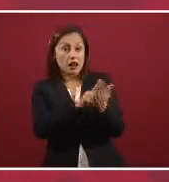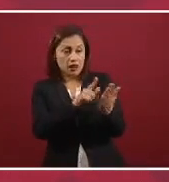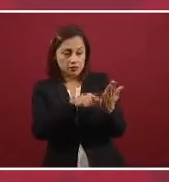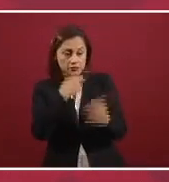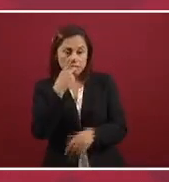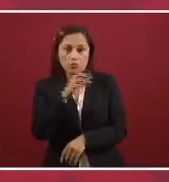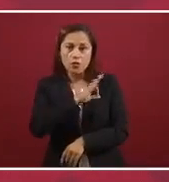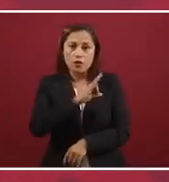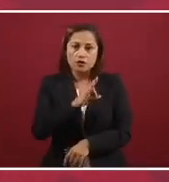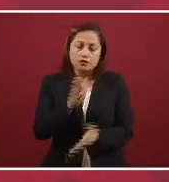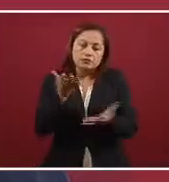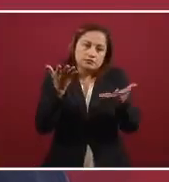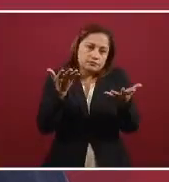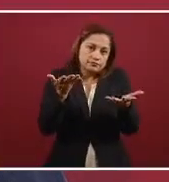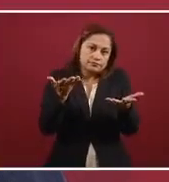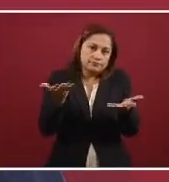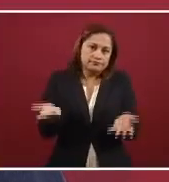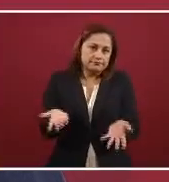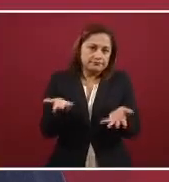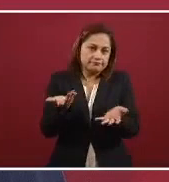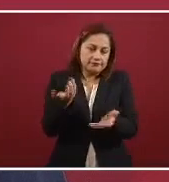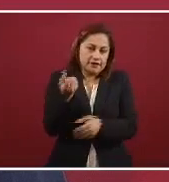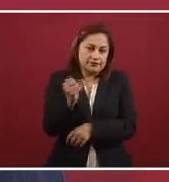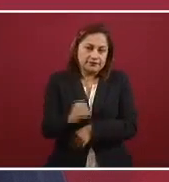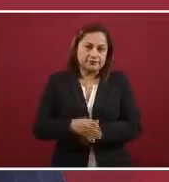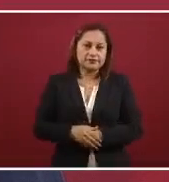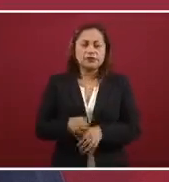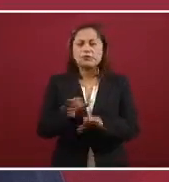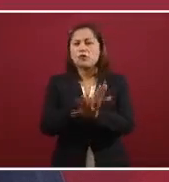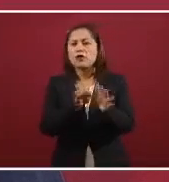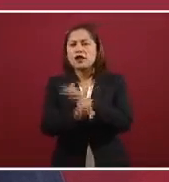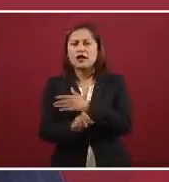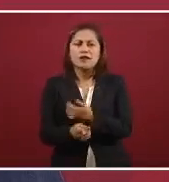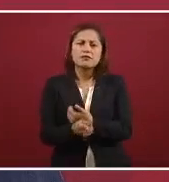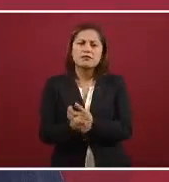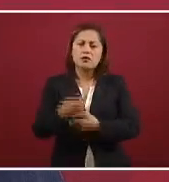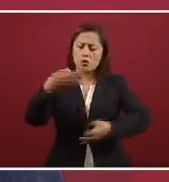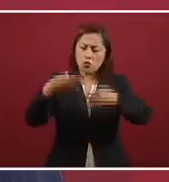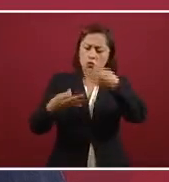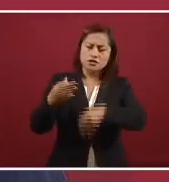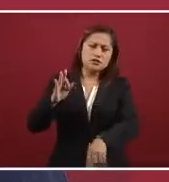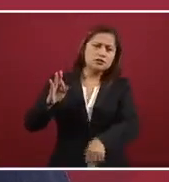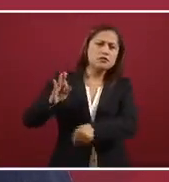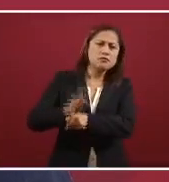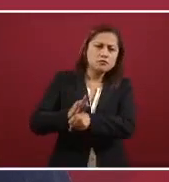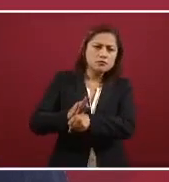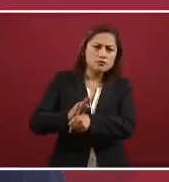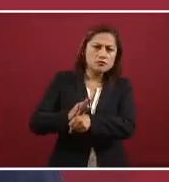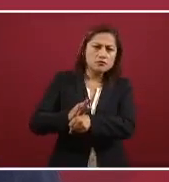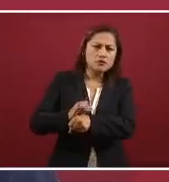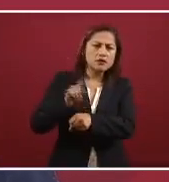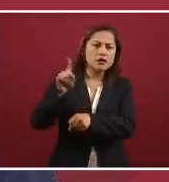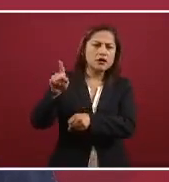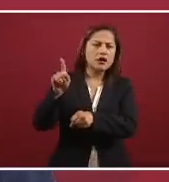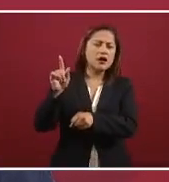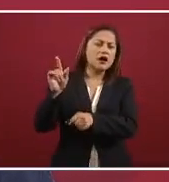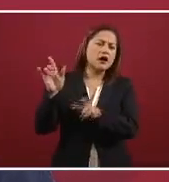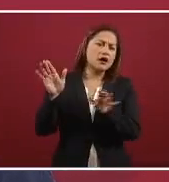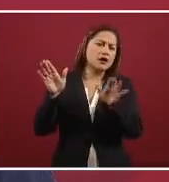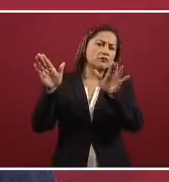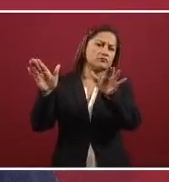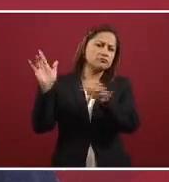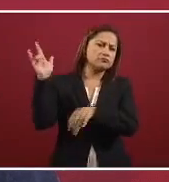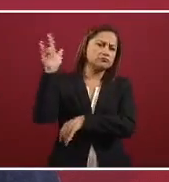como por ejemplo el caso de los amparos por el aeropuerto de Santa Lucía.